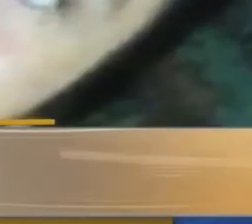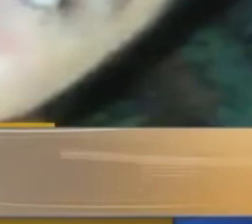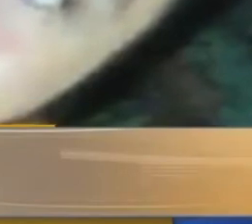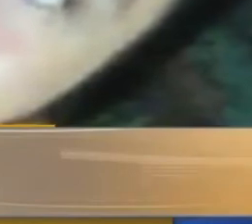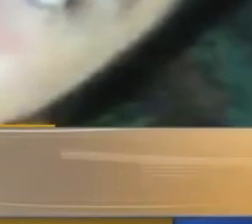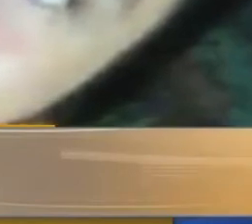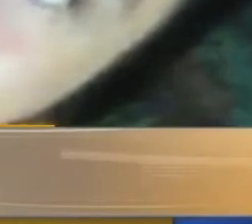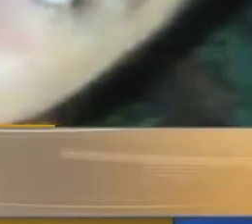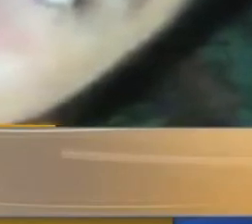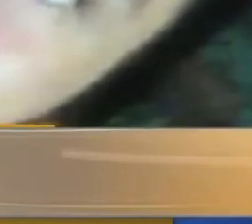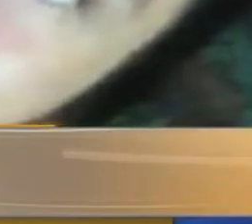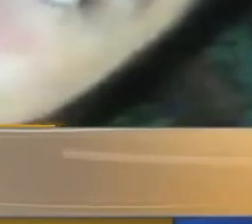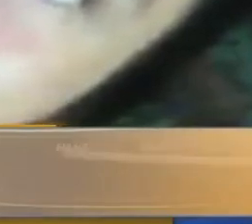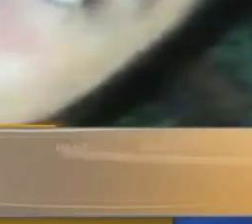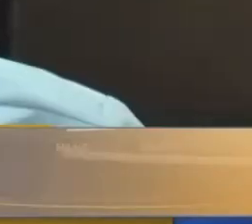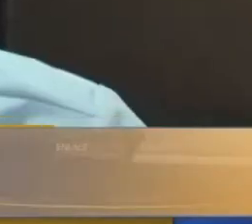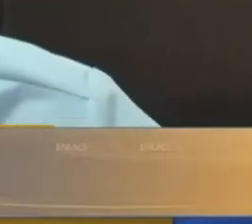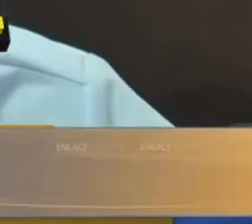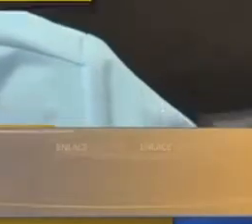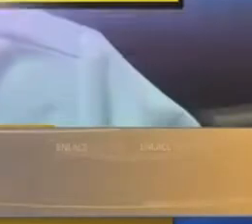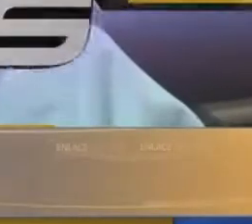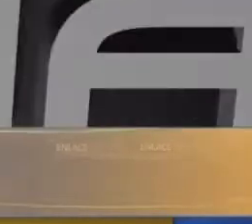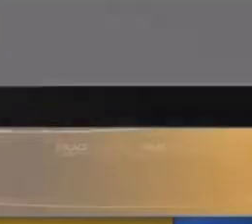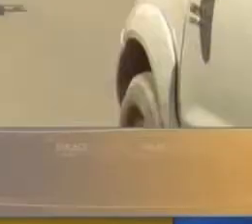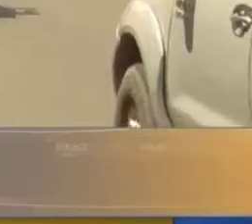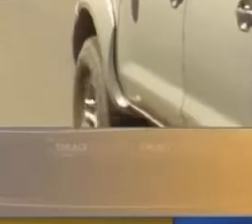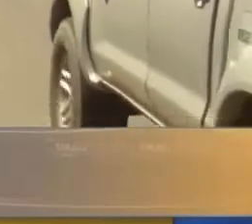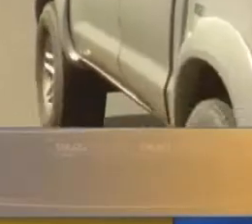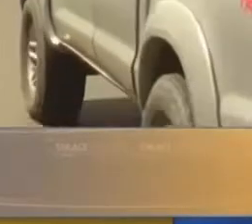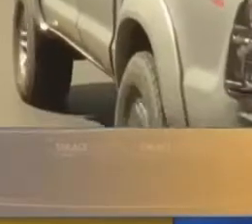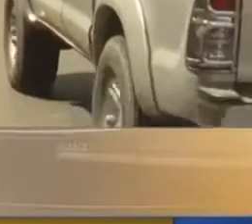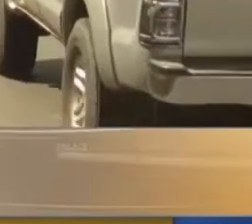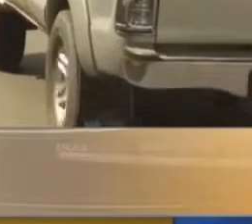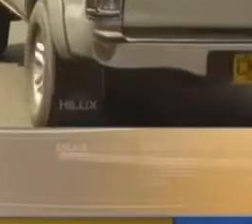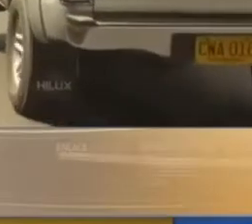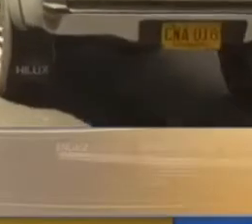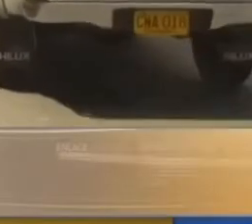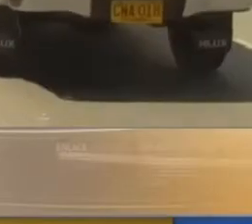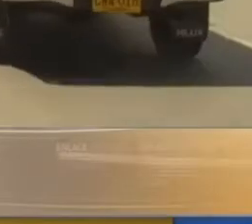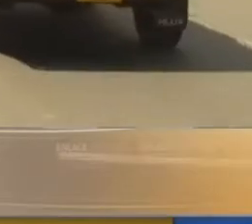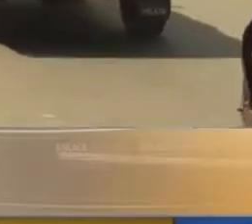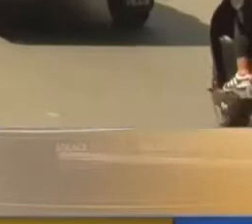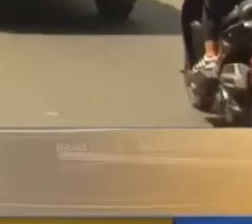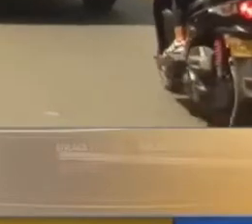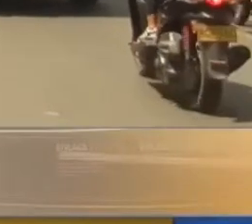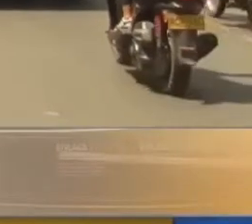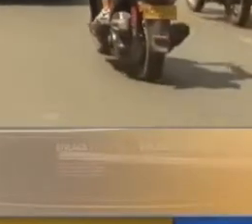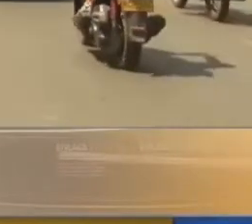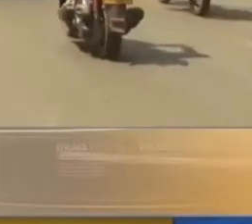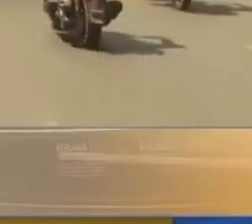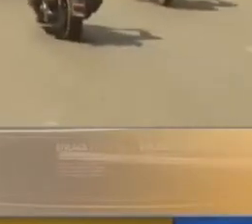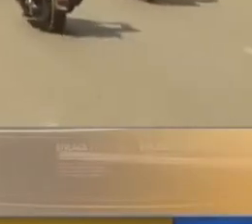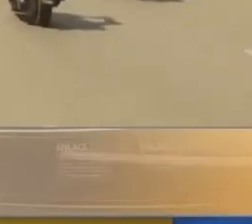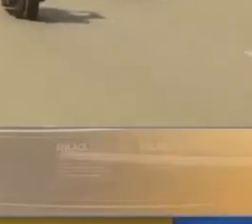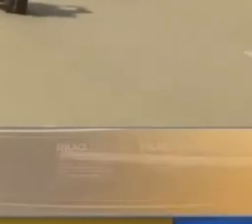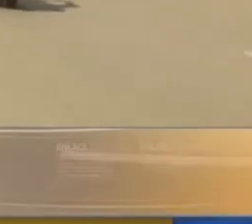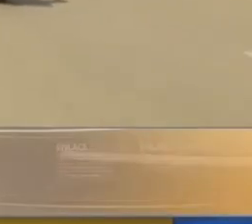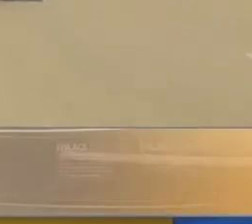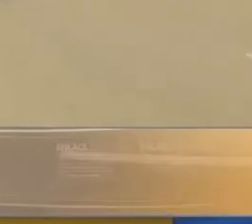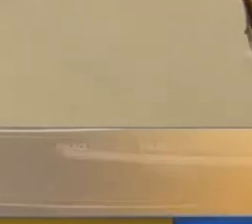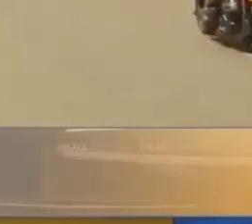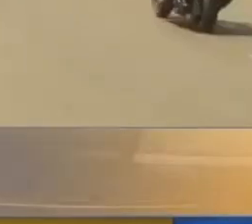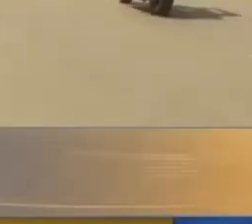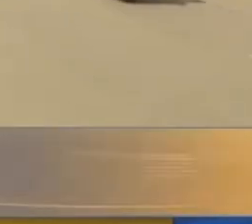del Colegio Diego Hernández de Gallegos, donde cursa sexto grado. Comunidades del Magdalena Medio se movilizarán desde hoy hacia la ciudad de Cúcuta